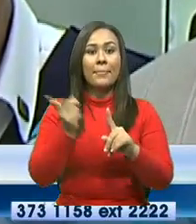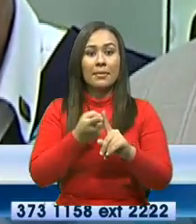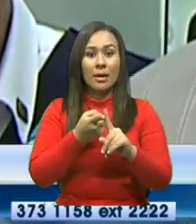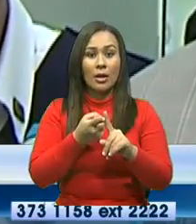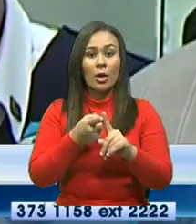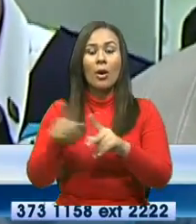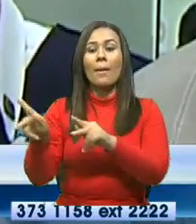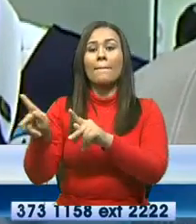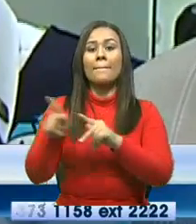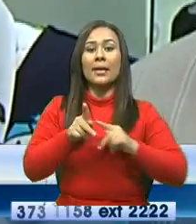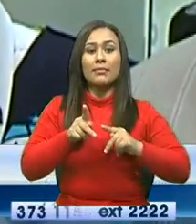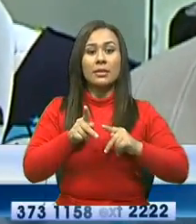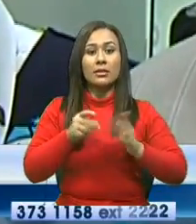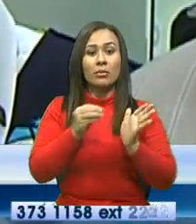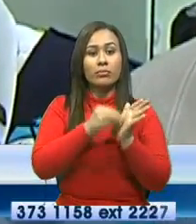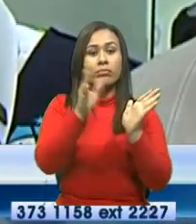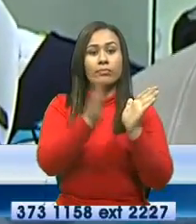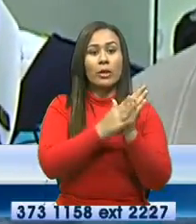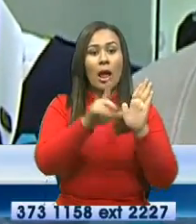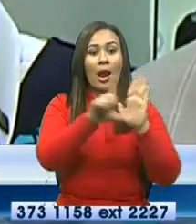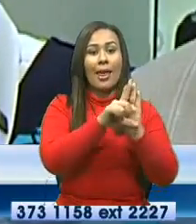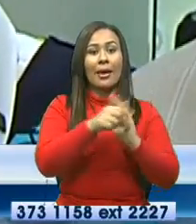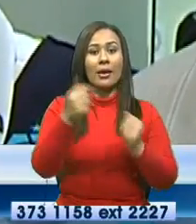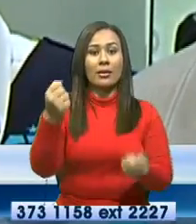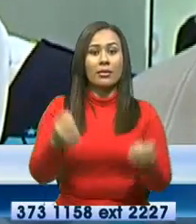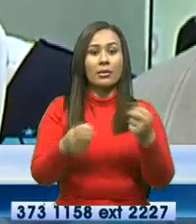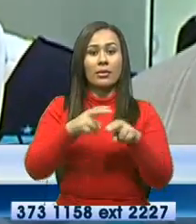actividades, legalmente. Tienen que hacerlo con los taxis